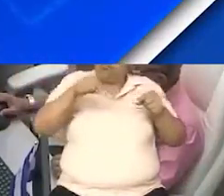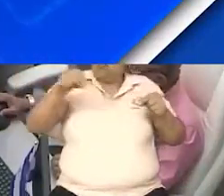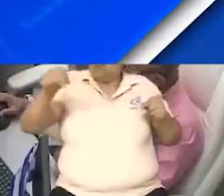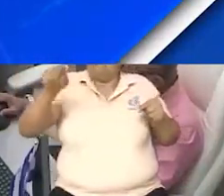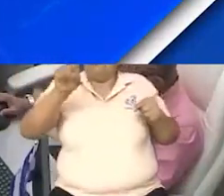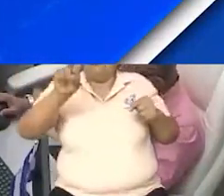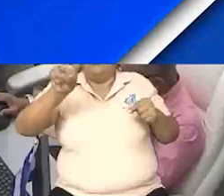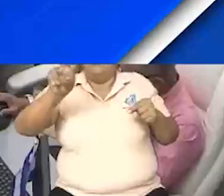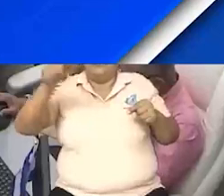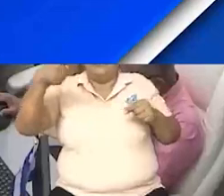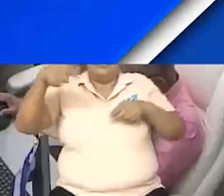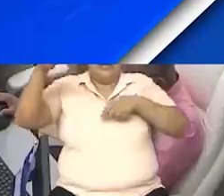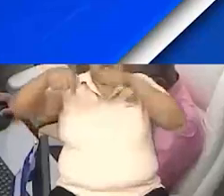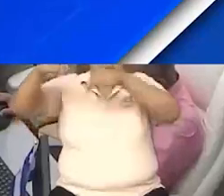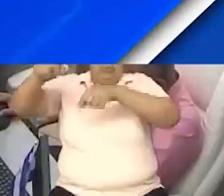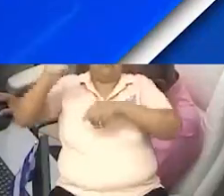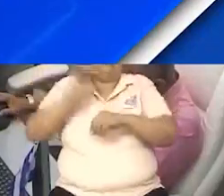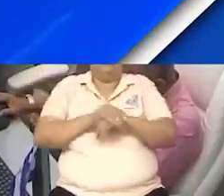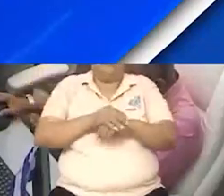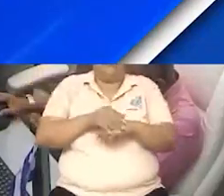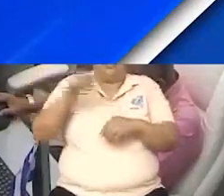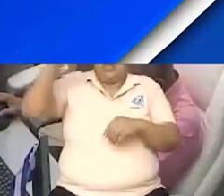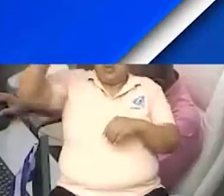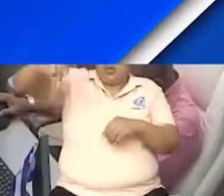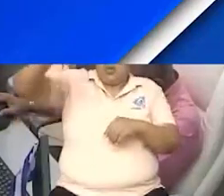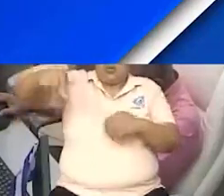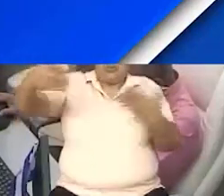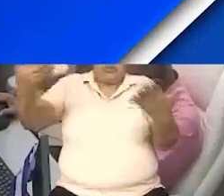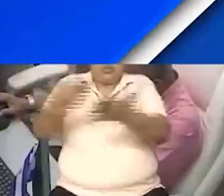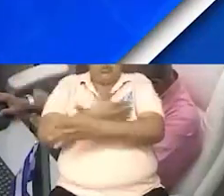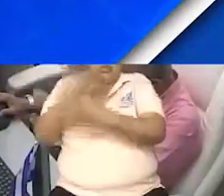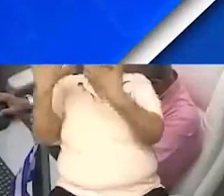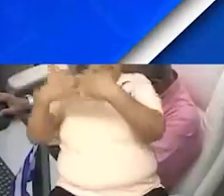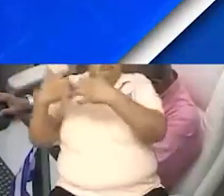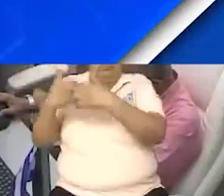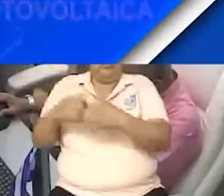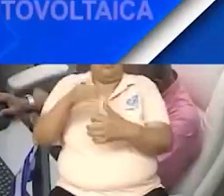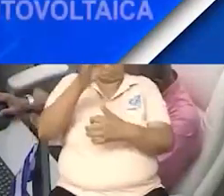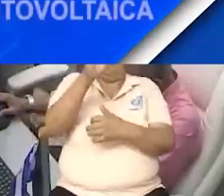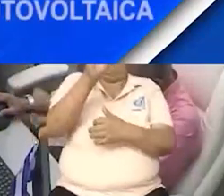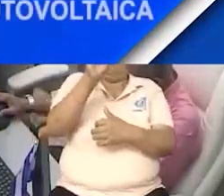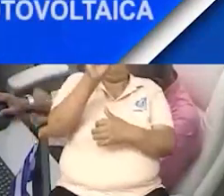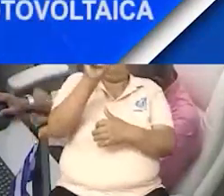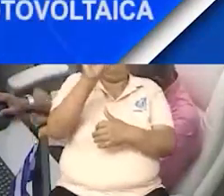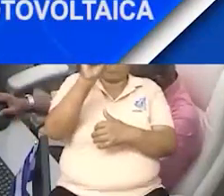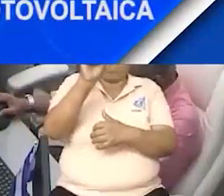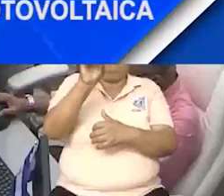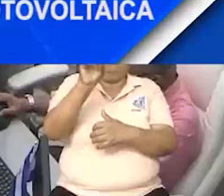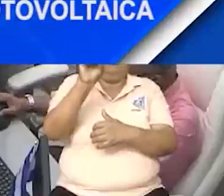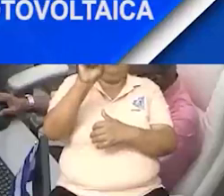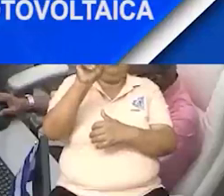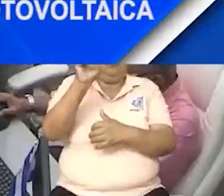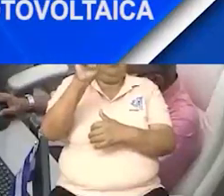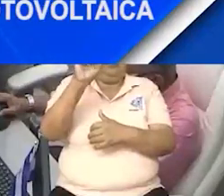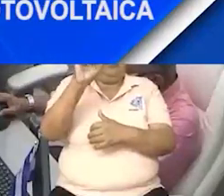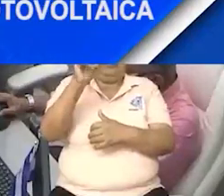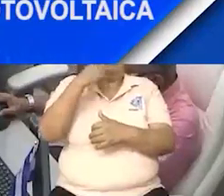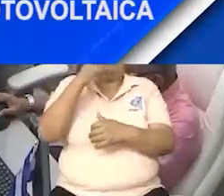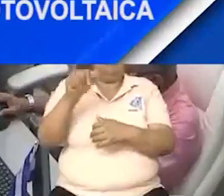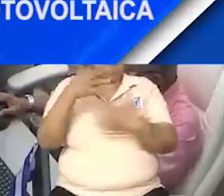Managua con la puesta en marcha de la nueva planta fotovoltaica se beneficiarán aproximadamente